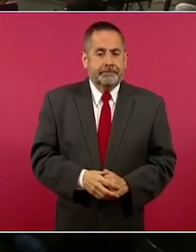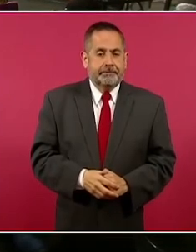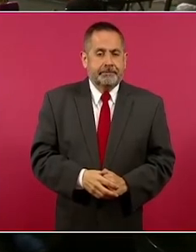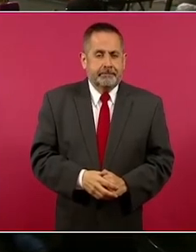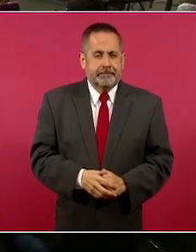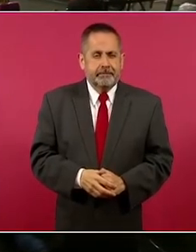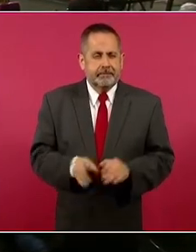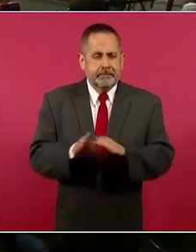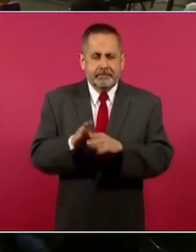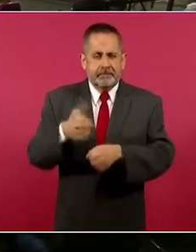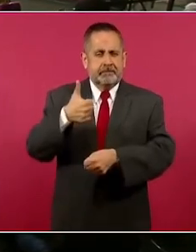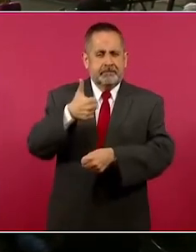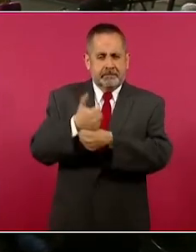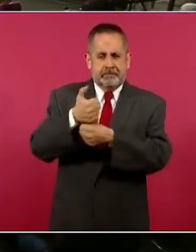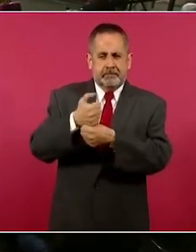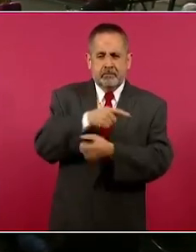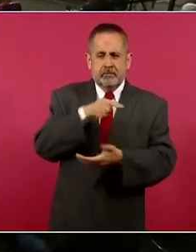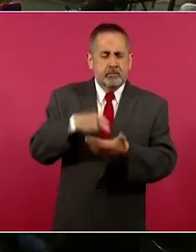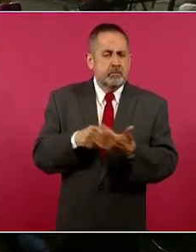Es como el sexto lugar.